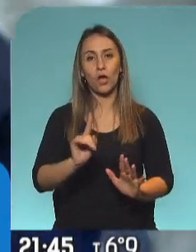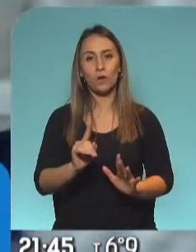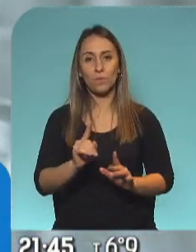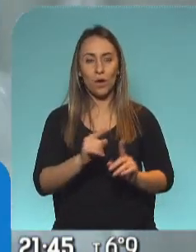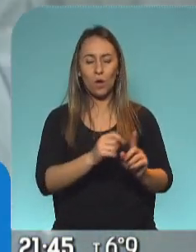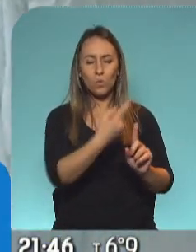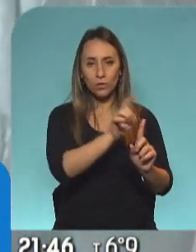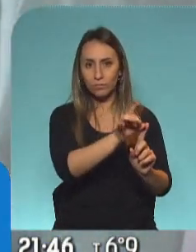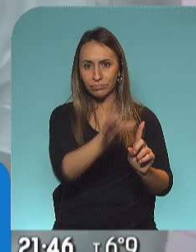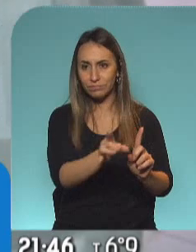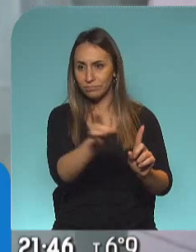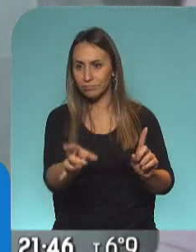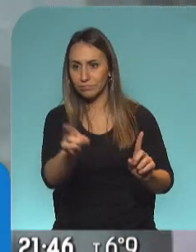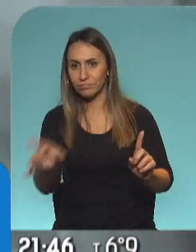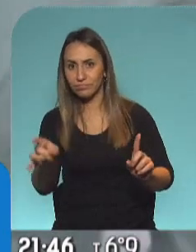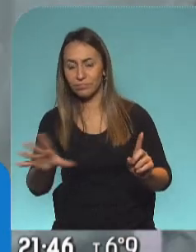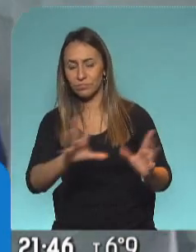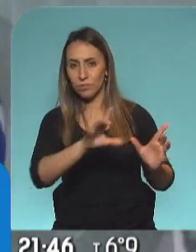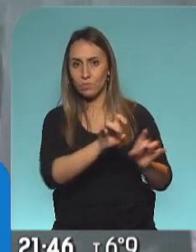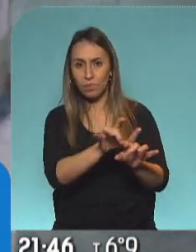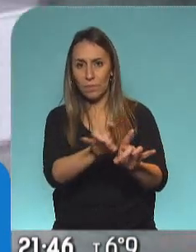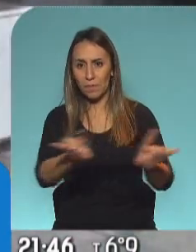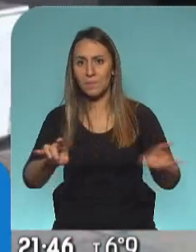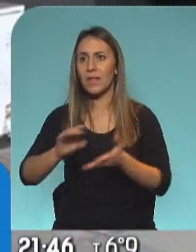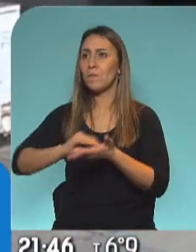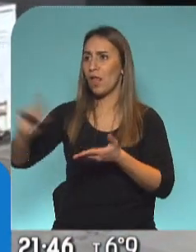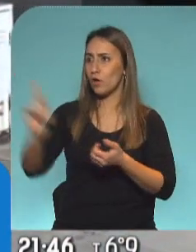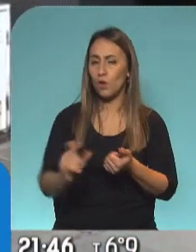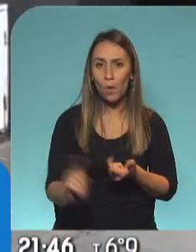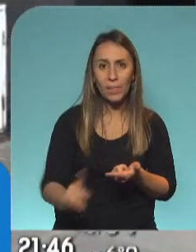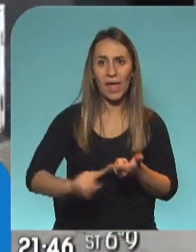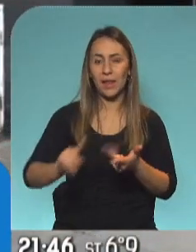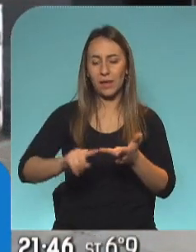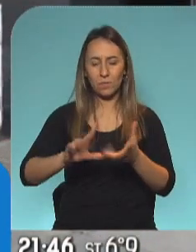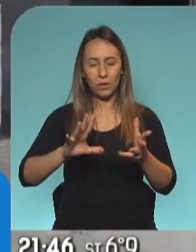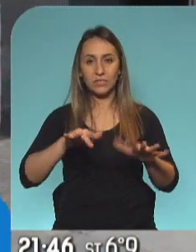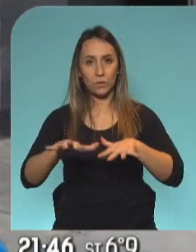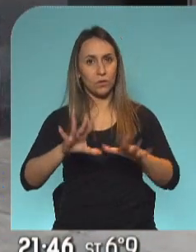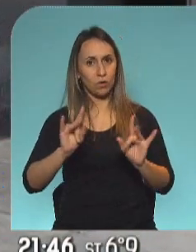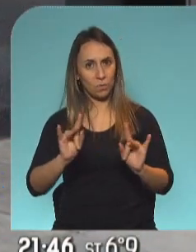atrás del otro, y no te viene el empleado, se va complicando.